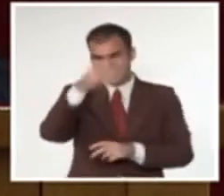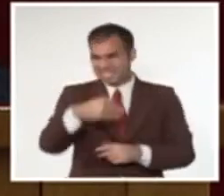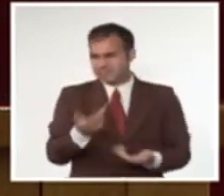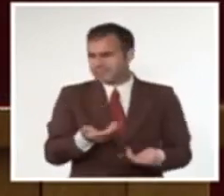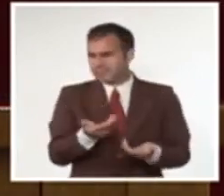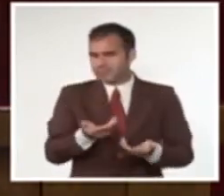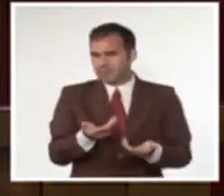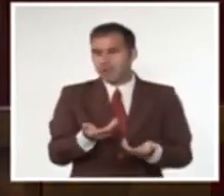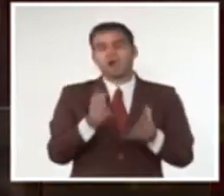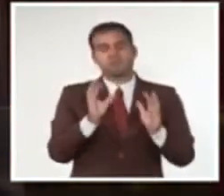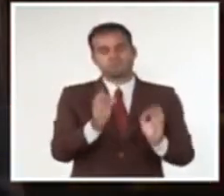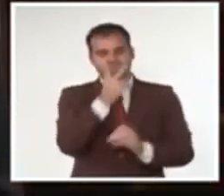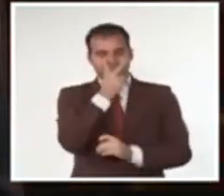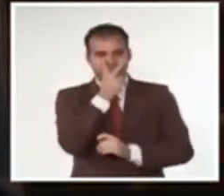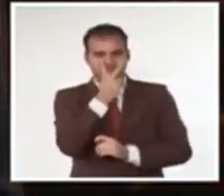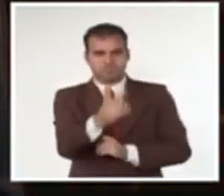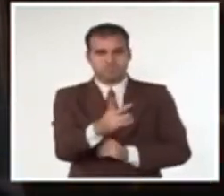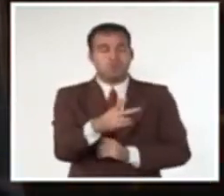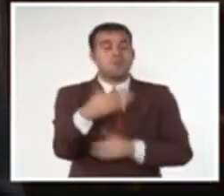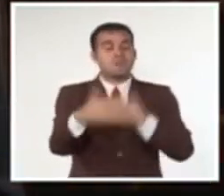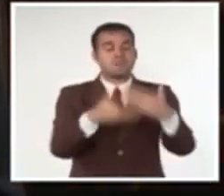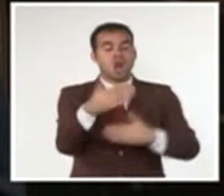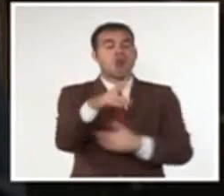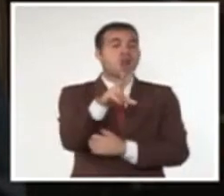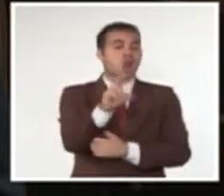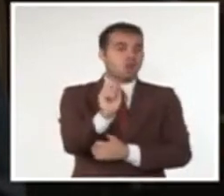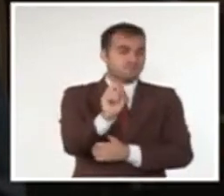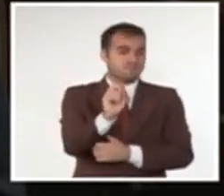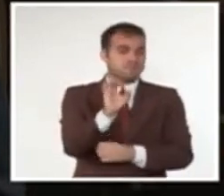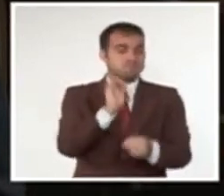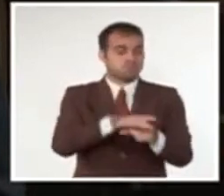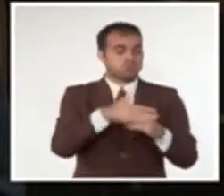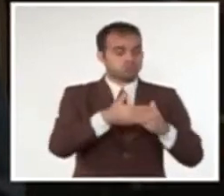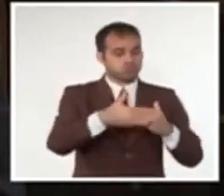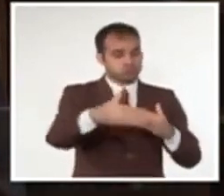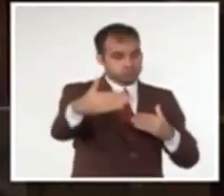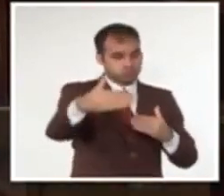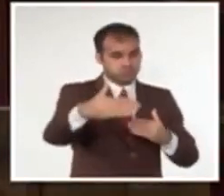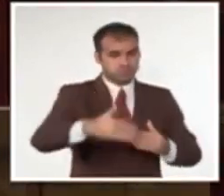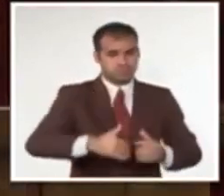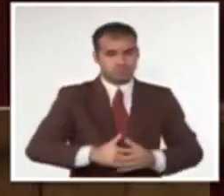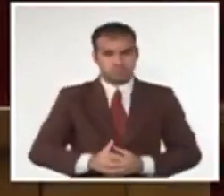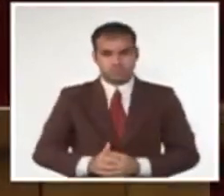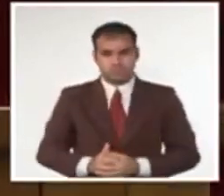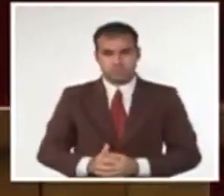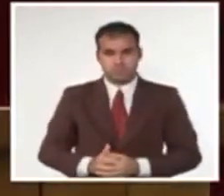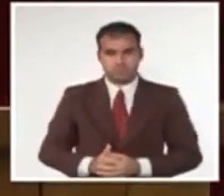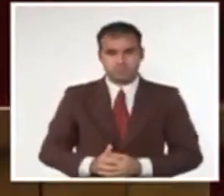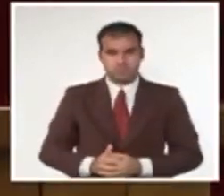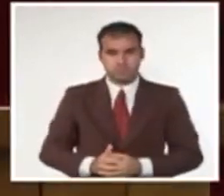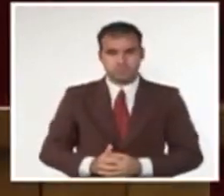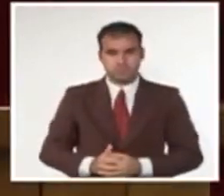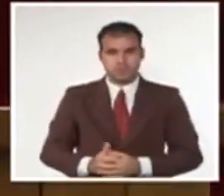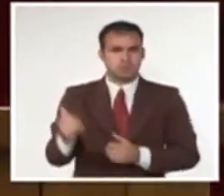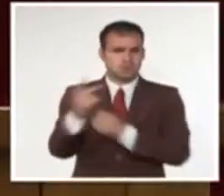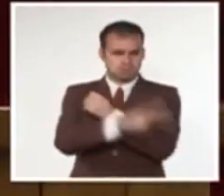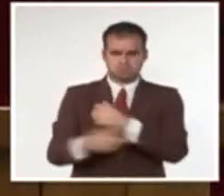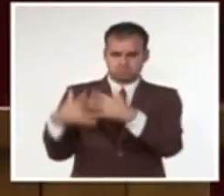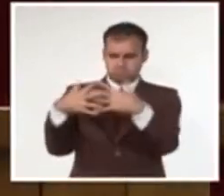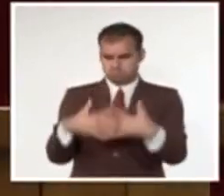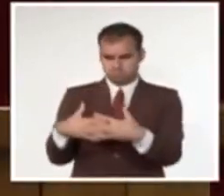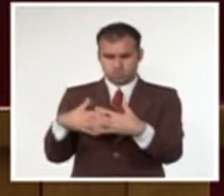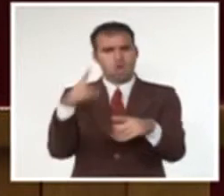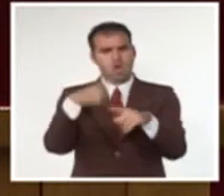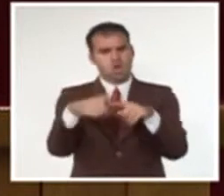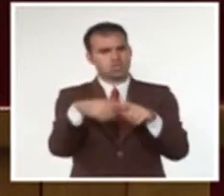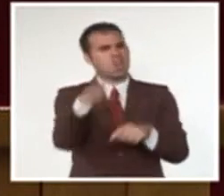ya en los nuevos problemas que debemos enfrentar y superar. En Estados Unidos y Europa, vuelven a vivirse las